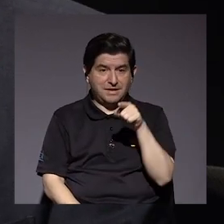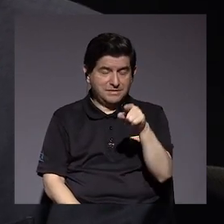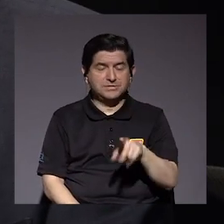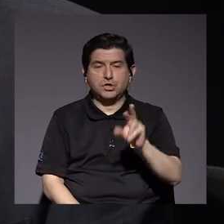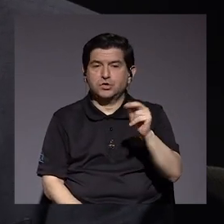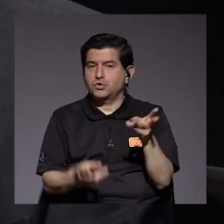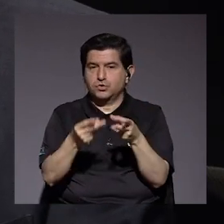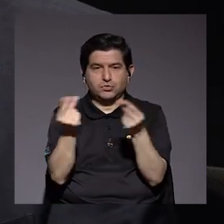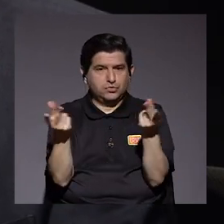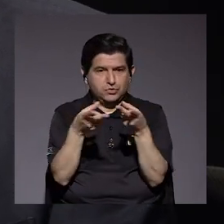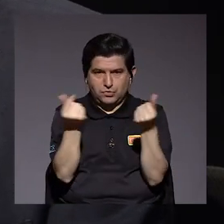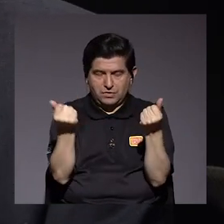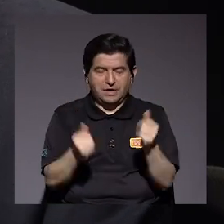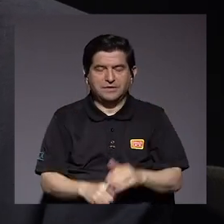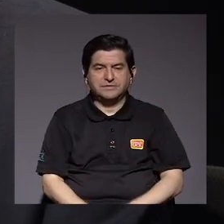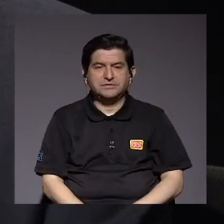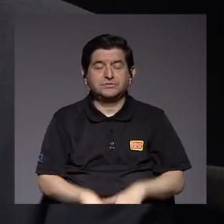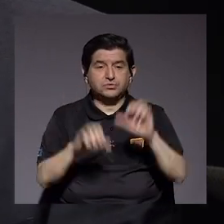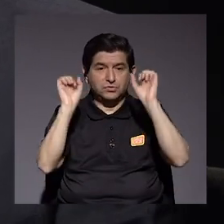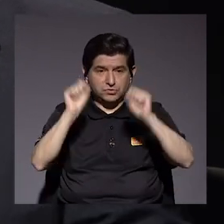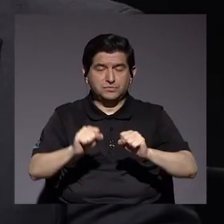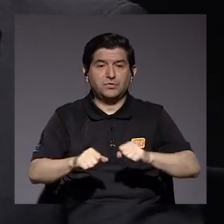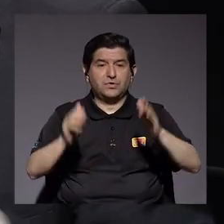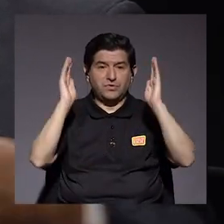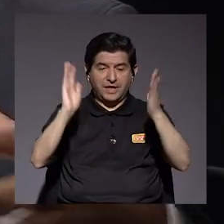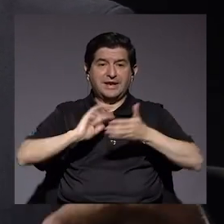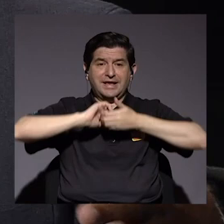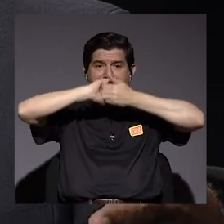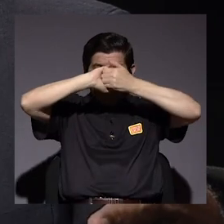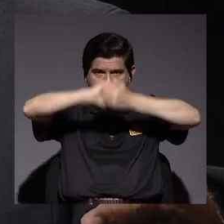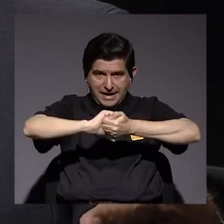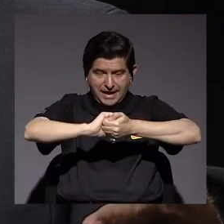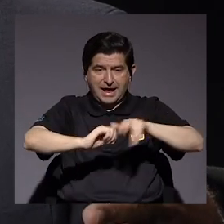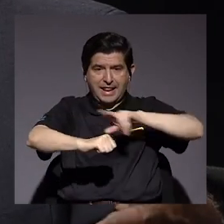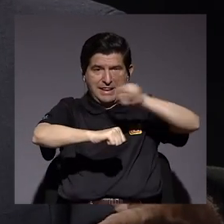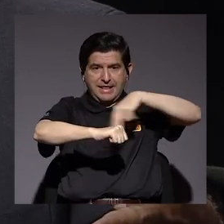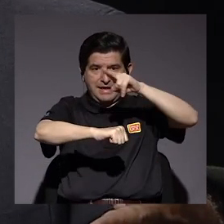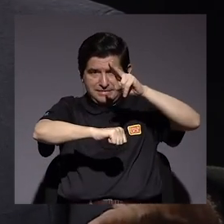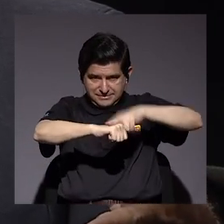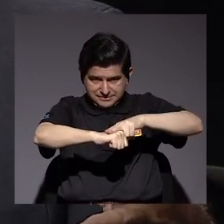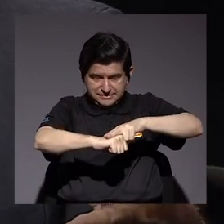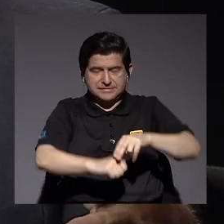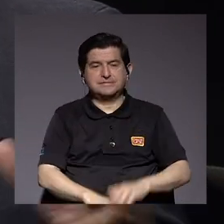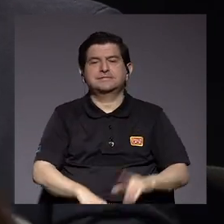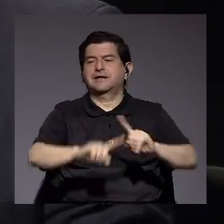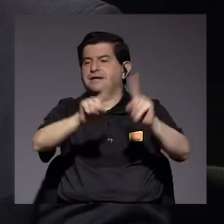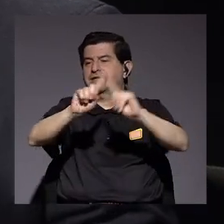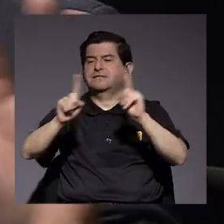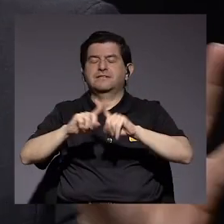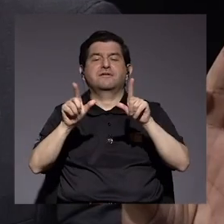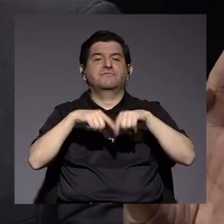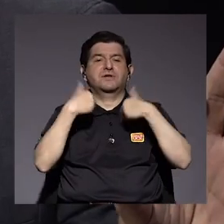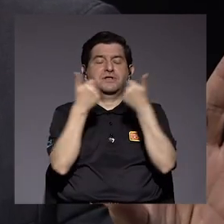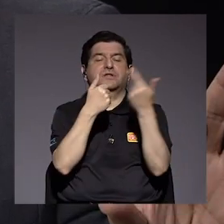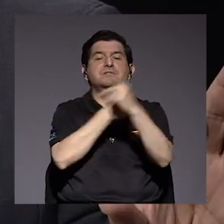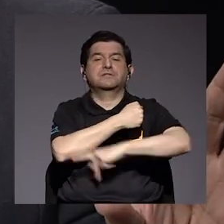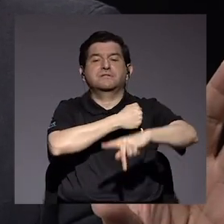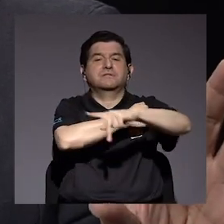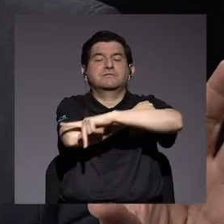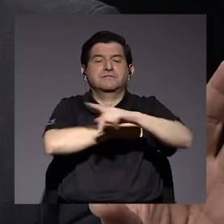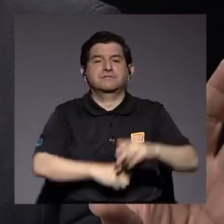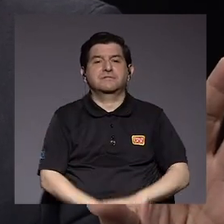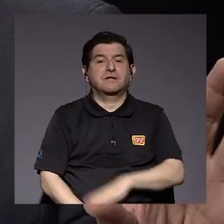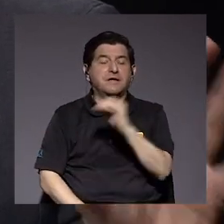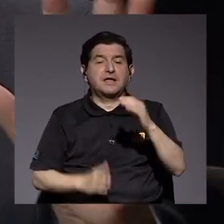sean austeras que sean capaces de crear una gran alianza nacional de los distintos sectores del